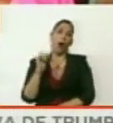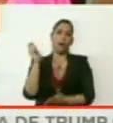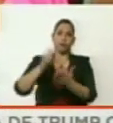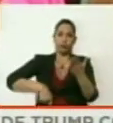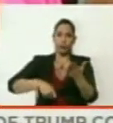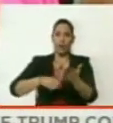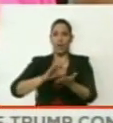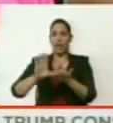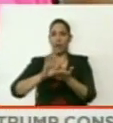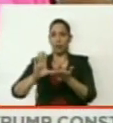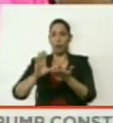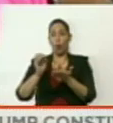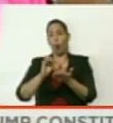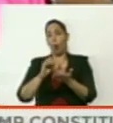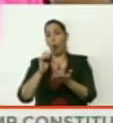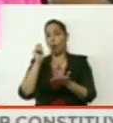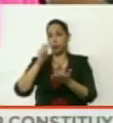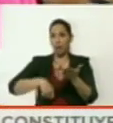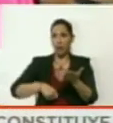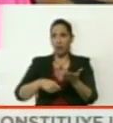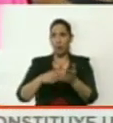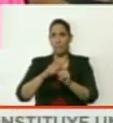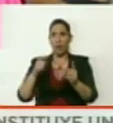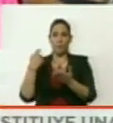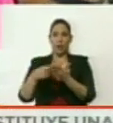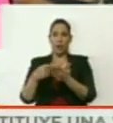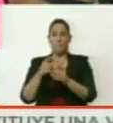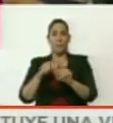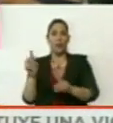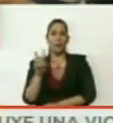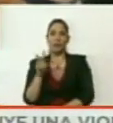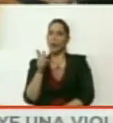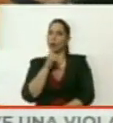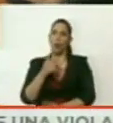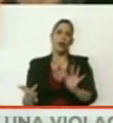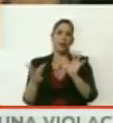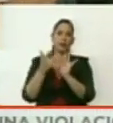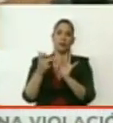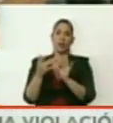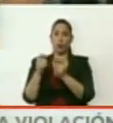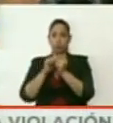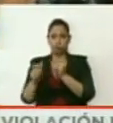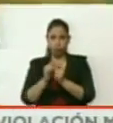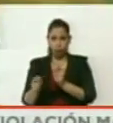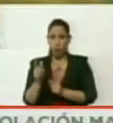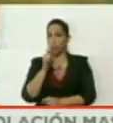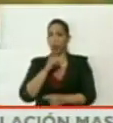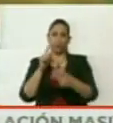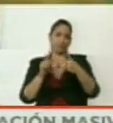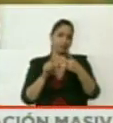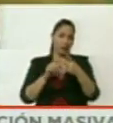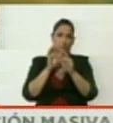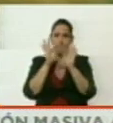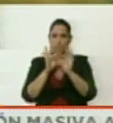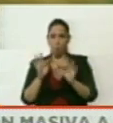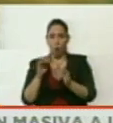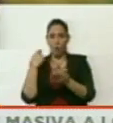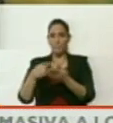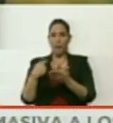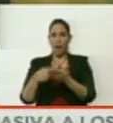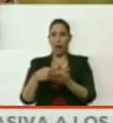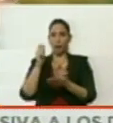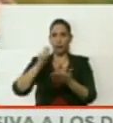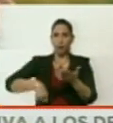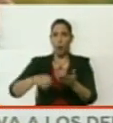crédito, de débito para pagar. Venezuela no tiene acceso ni al efectivo, ni a las maneras de pago